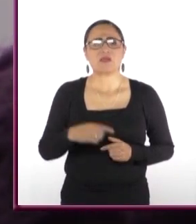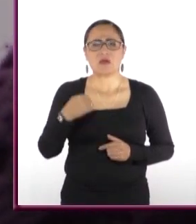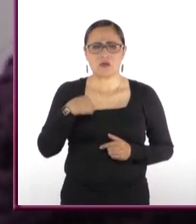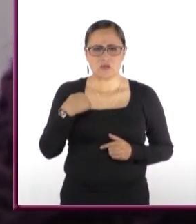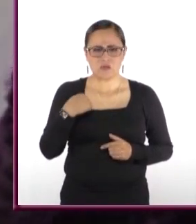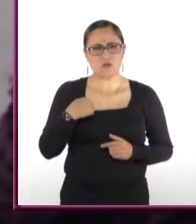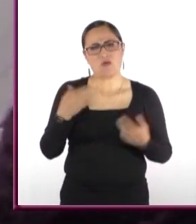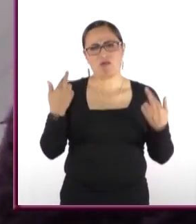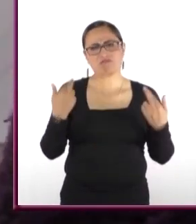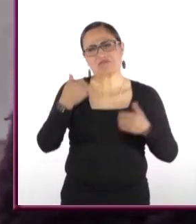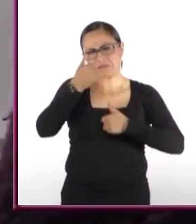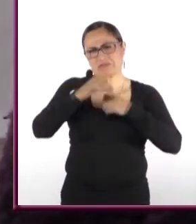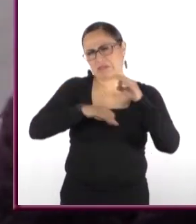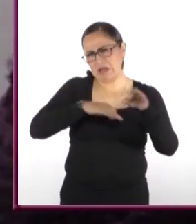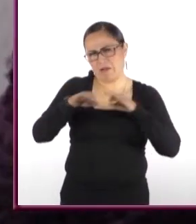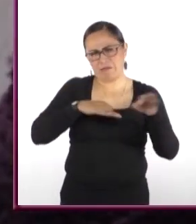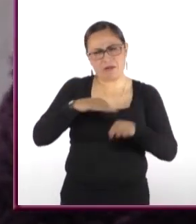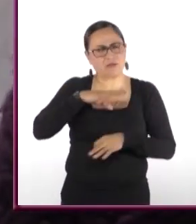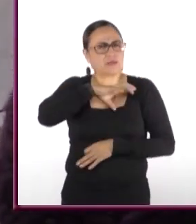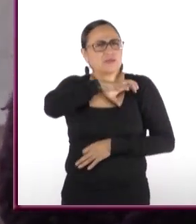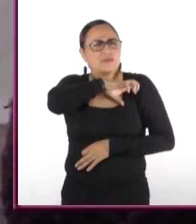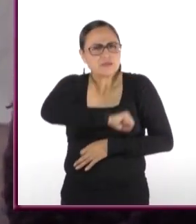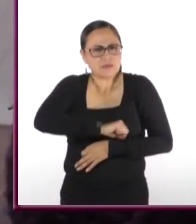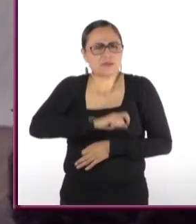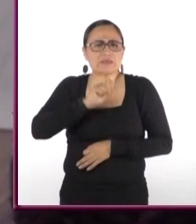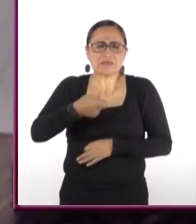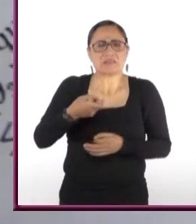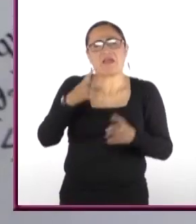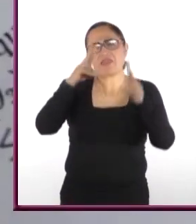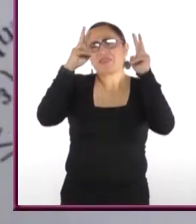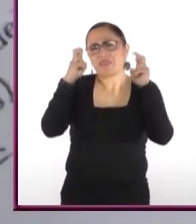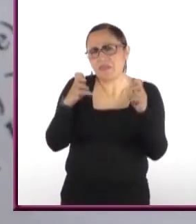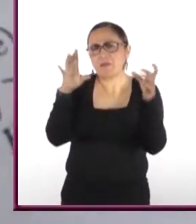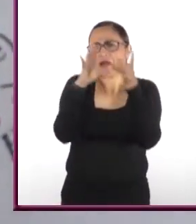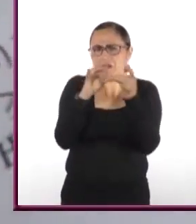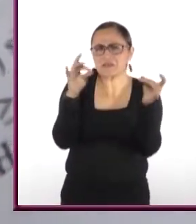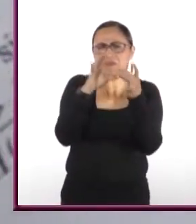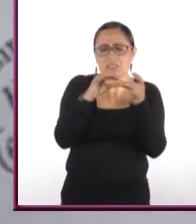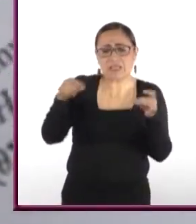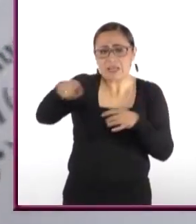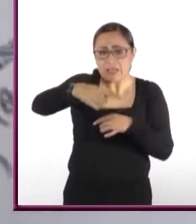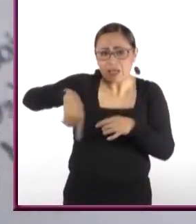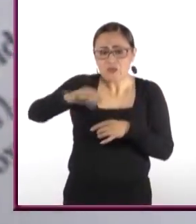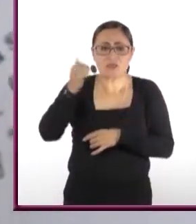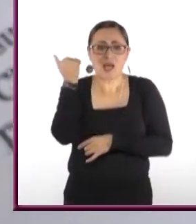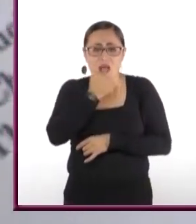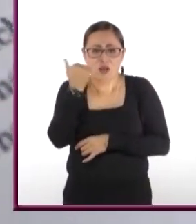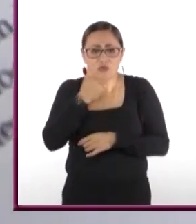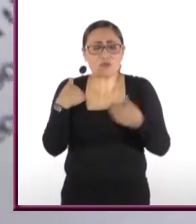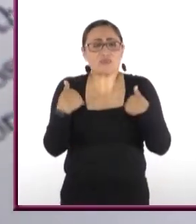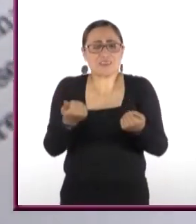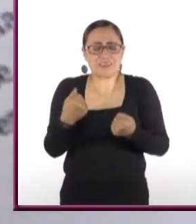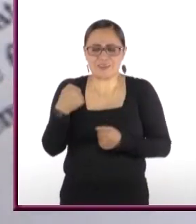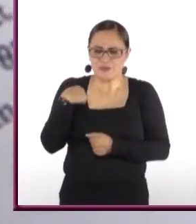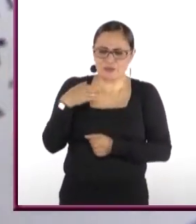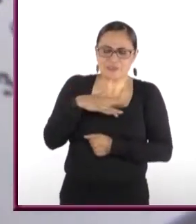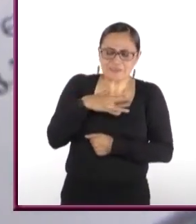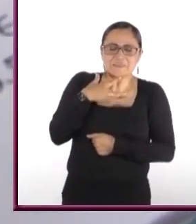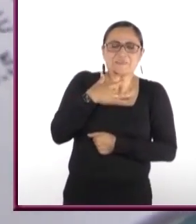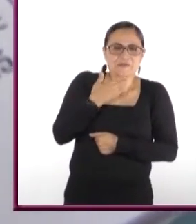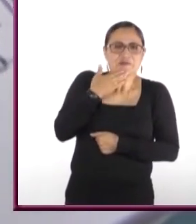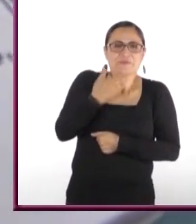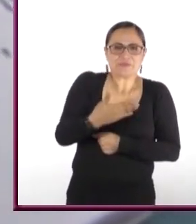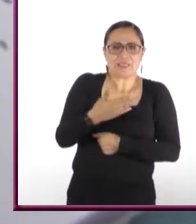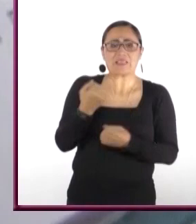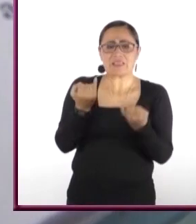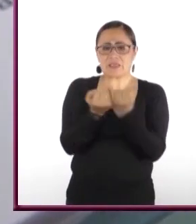Lo que más me gusta de mi profesión es explicar cosas y cuando las entienden los estudiantes es una gran satisfacción. Y